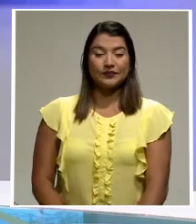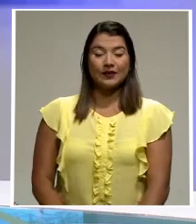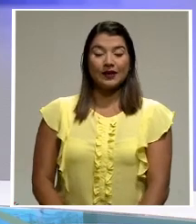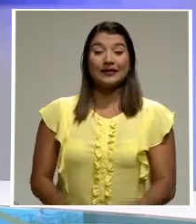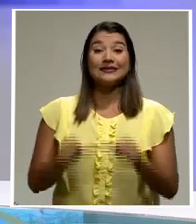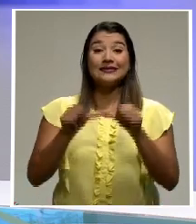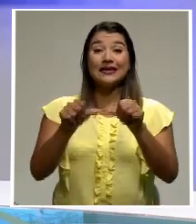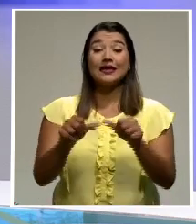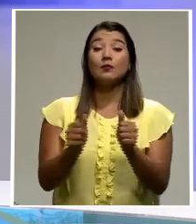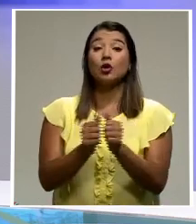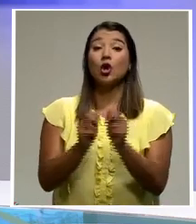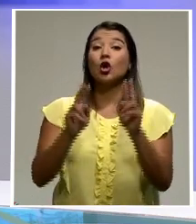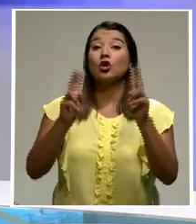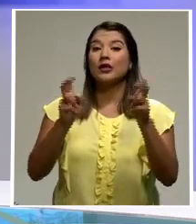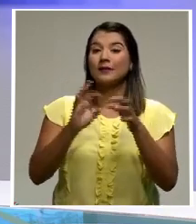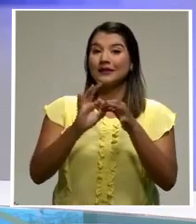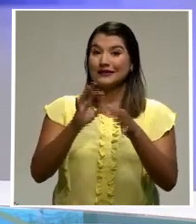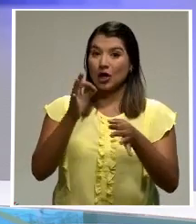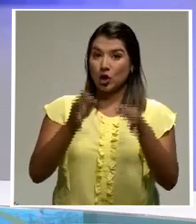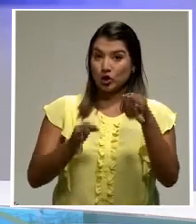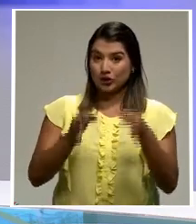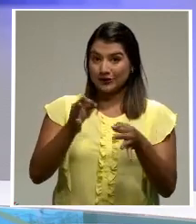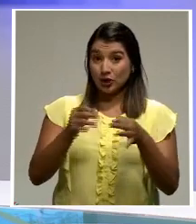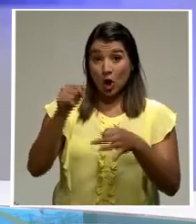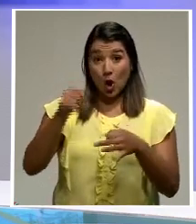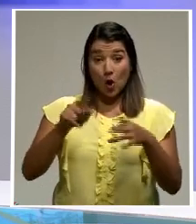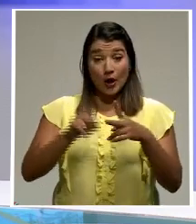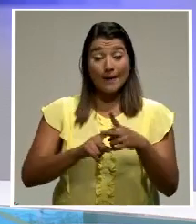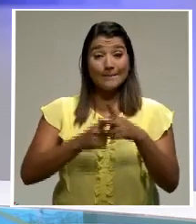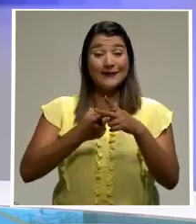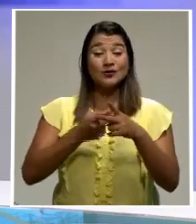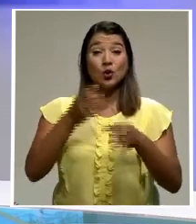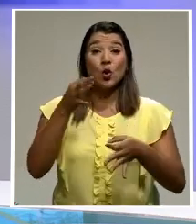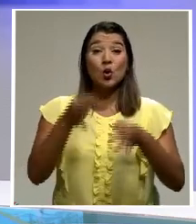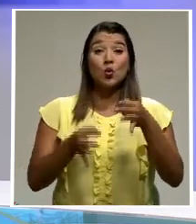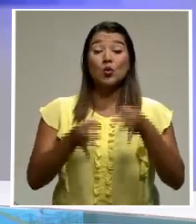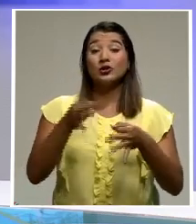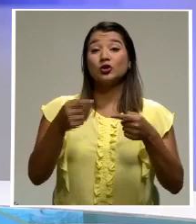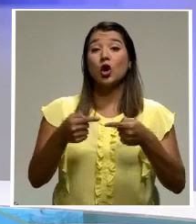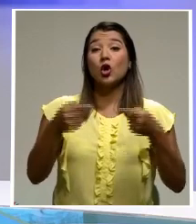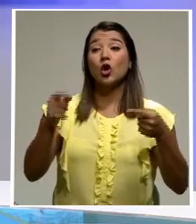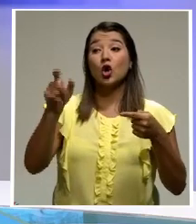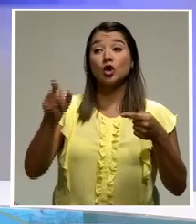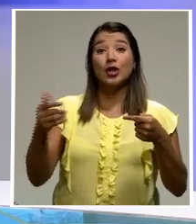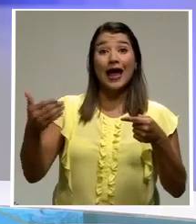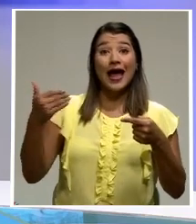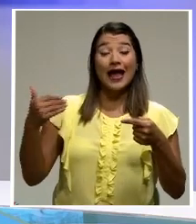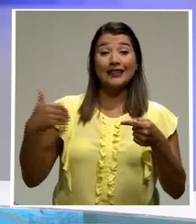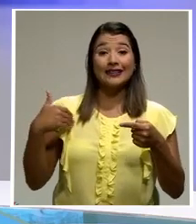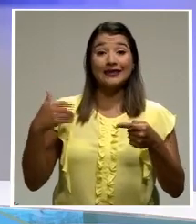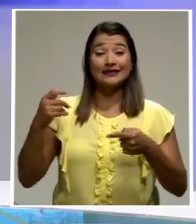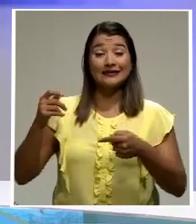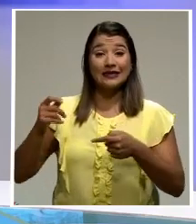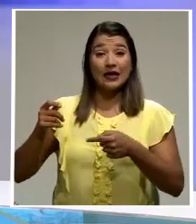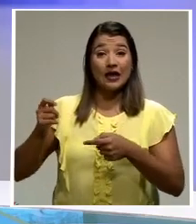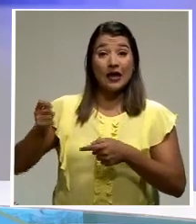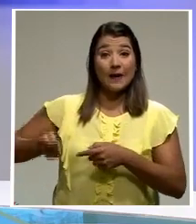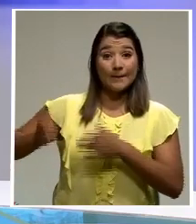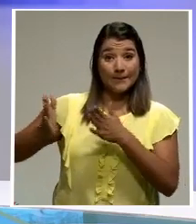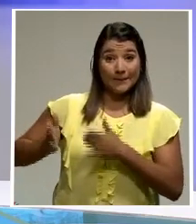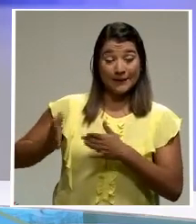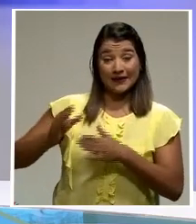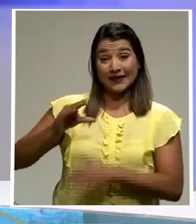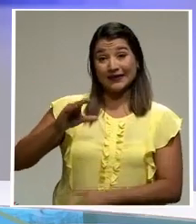Siempre en temas judiciales, hoy comenzó el juicio en contra del ex magistrado Celso Gamboa, la